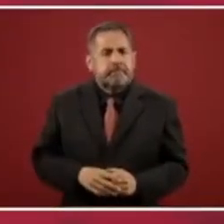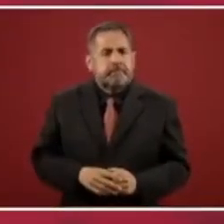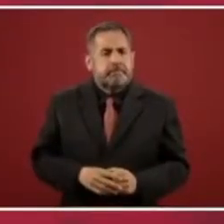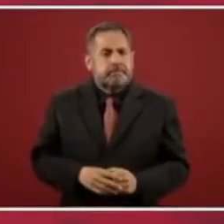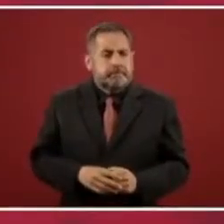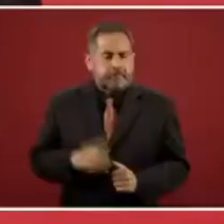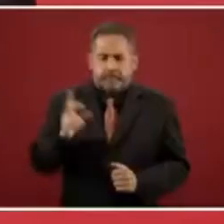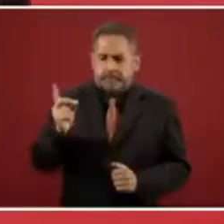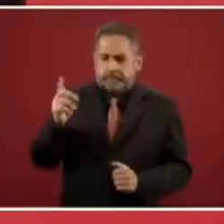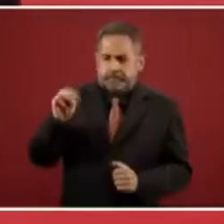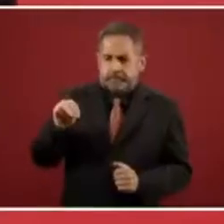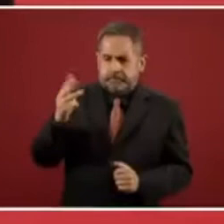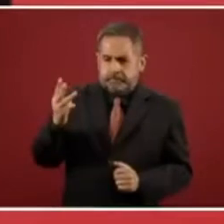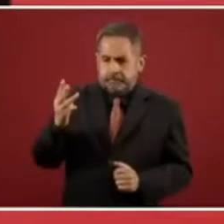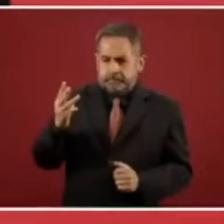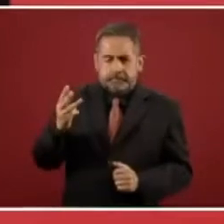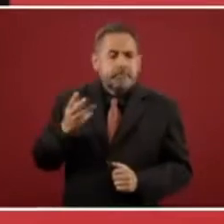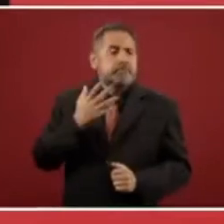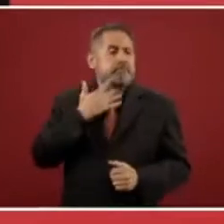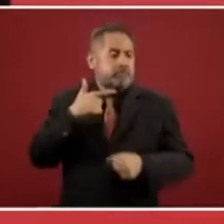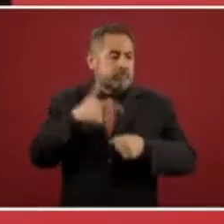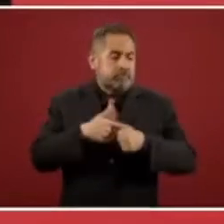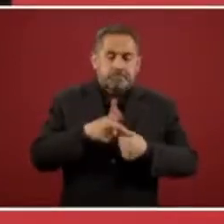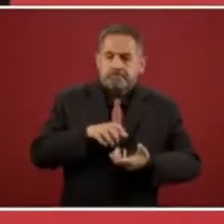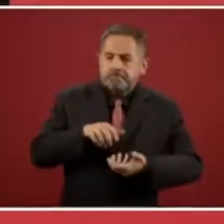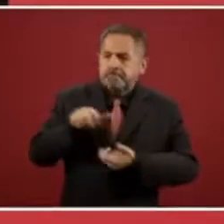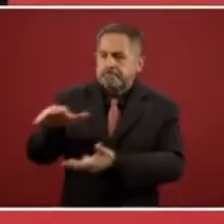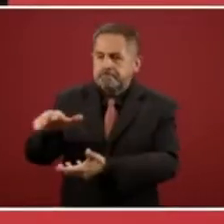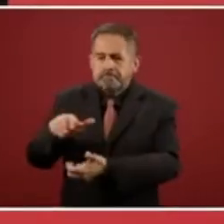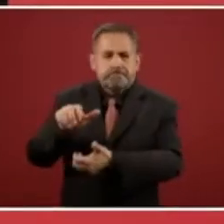de abasto de combustibles?